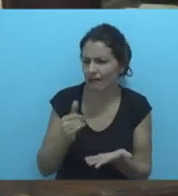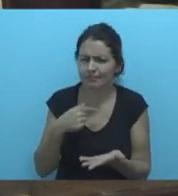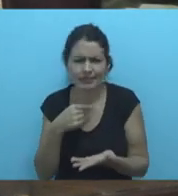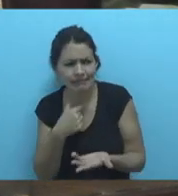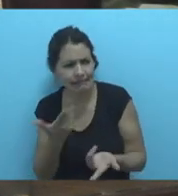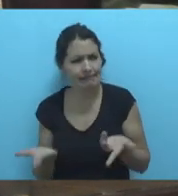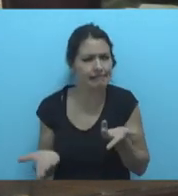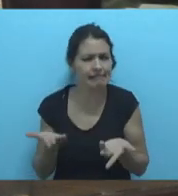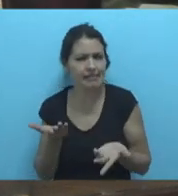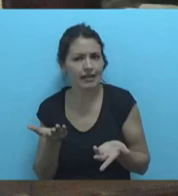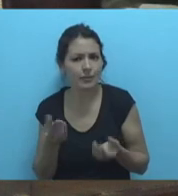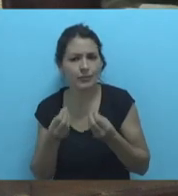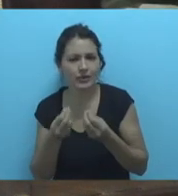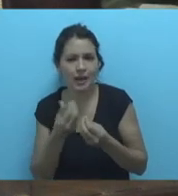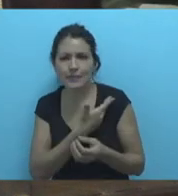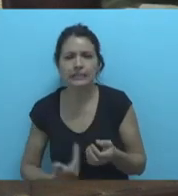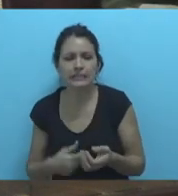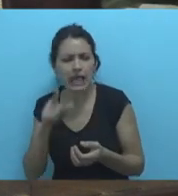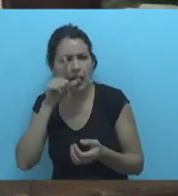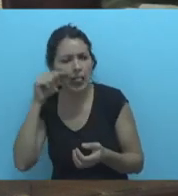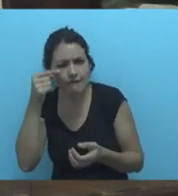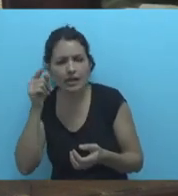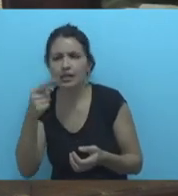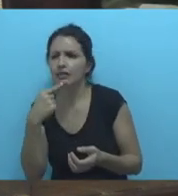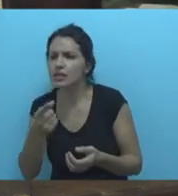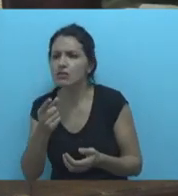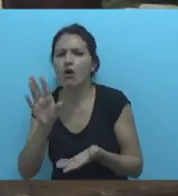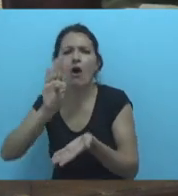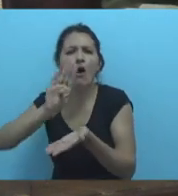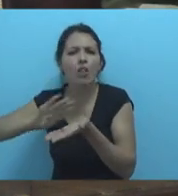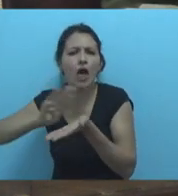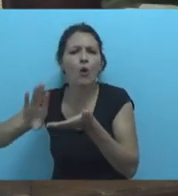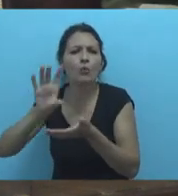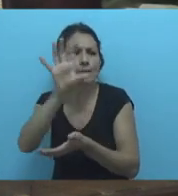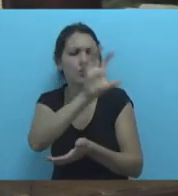el propio presidente en campaña dijo voy a saldar la deuda. De manera que